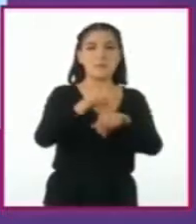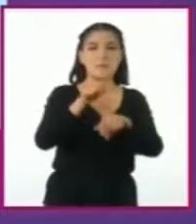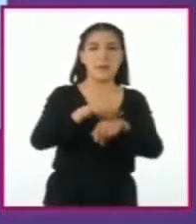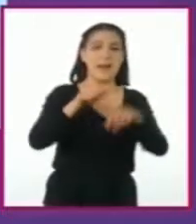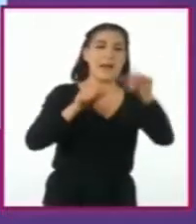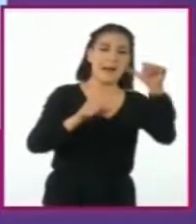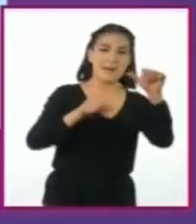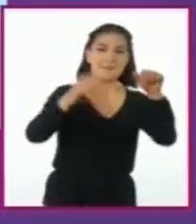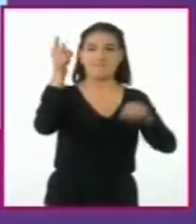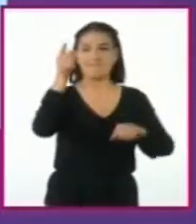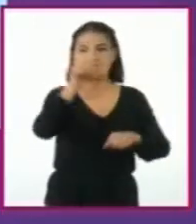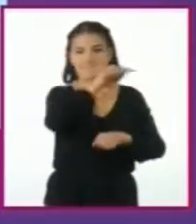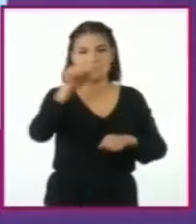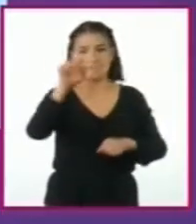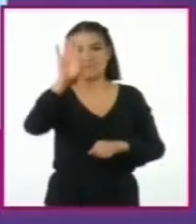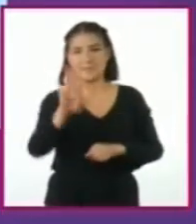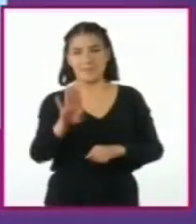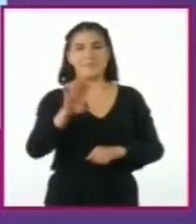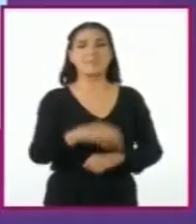B.